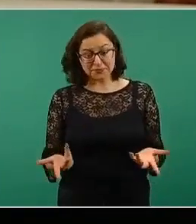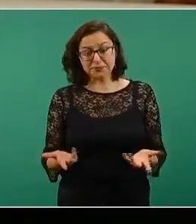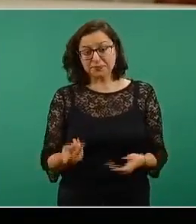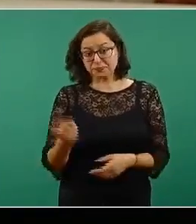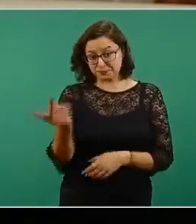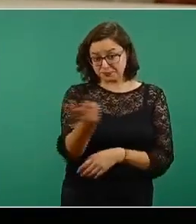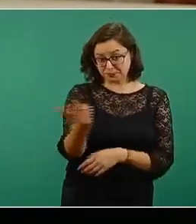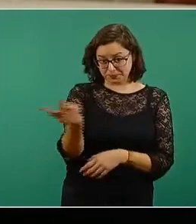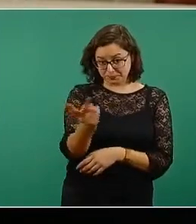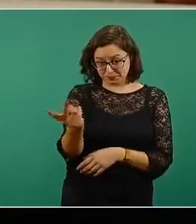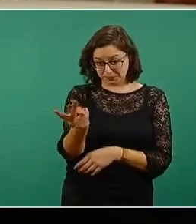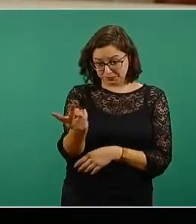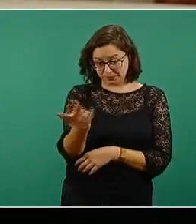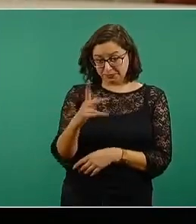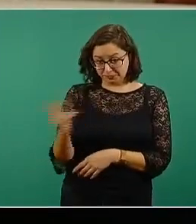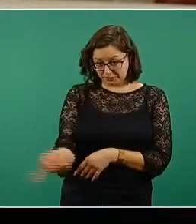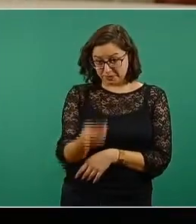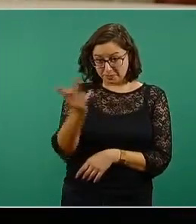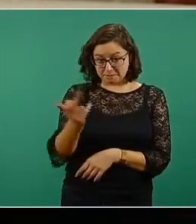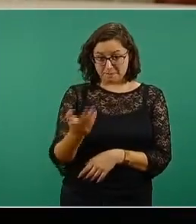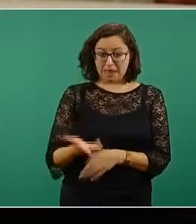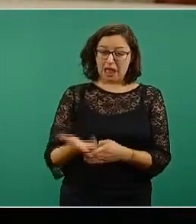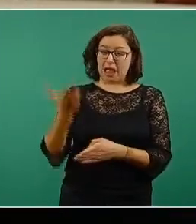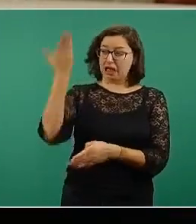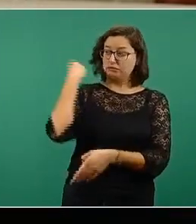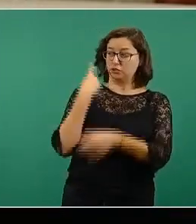de la primera muerte hasta hoy,